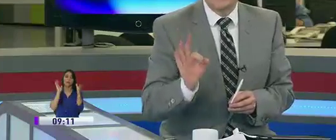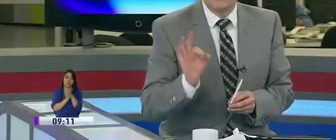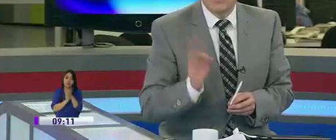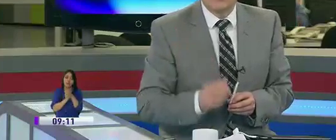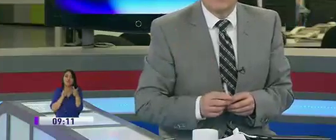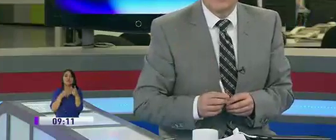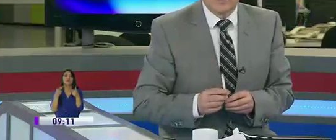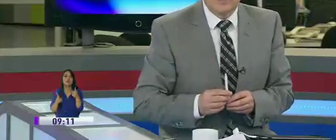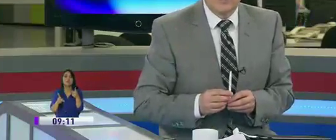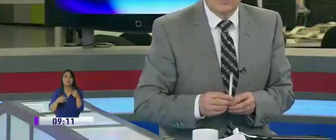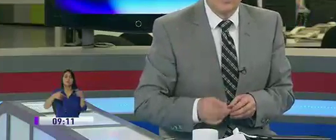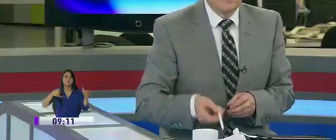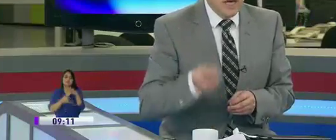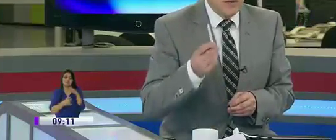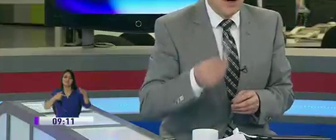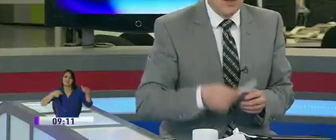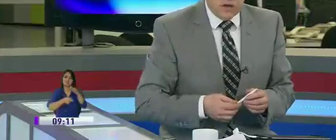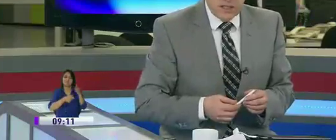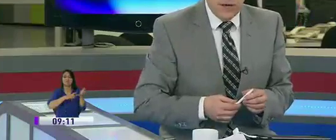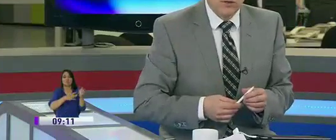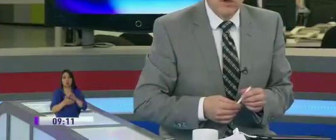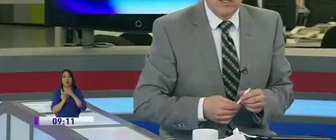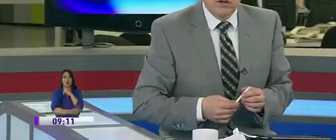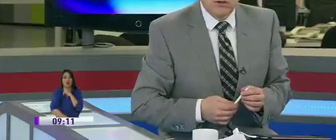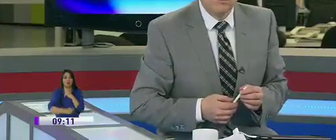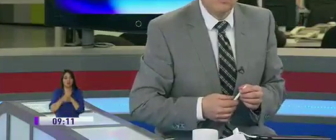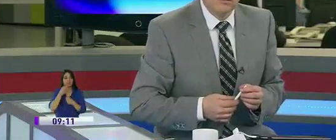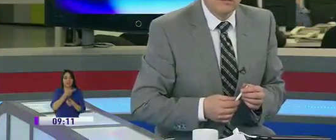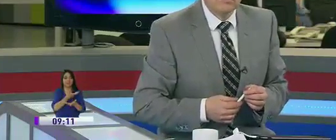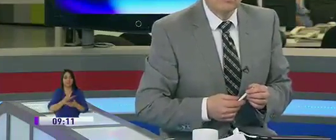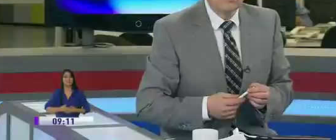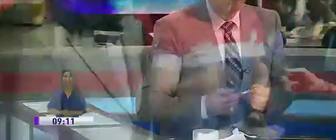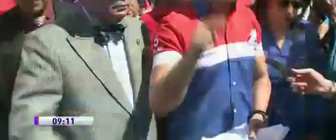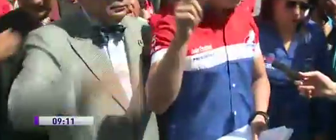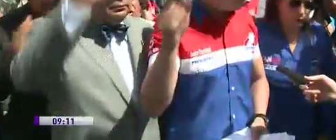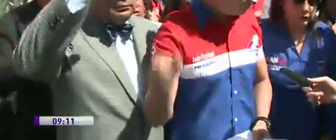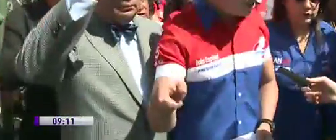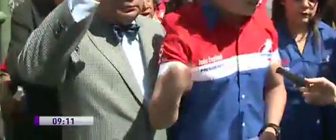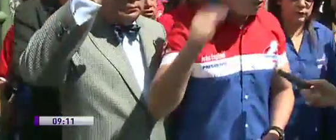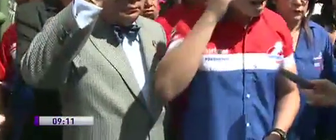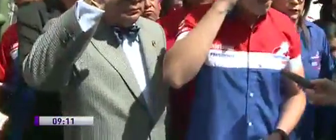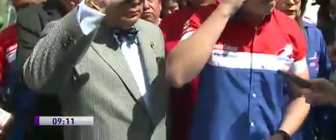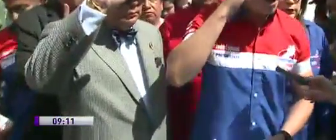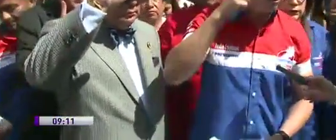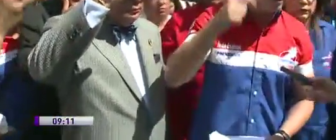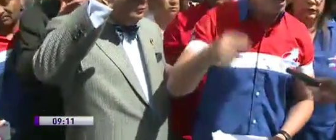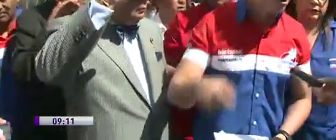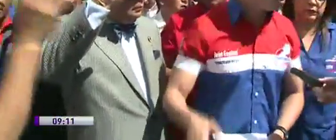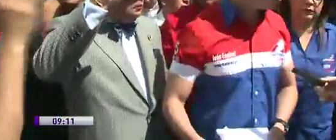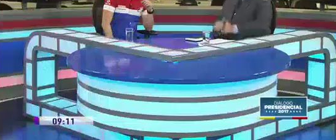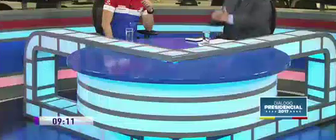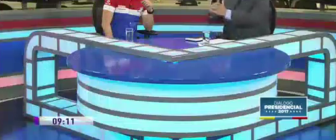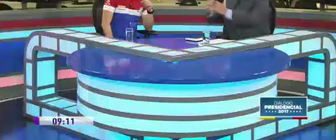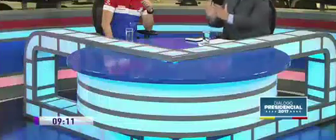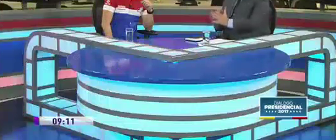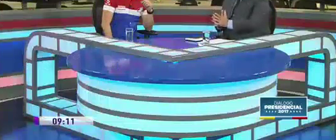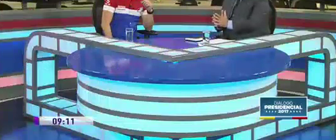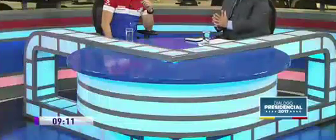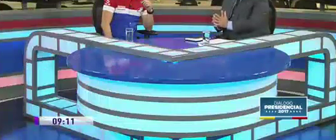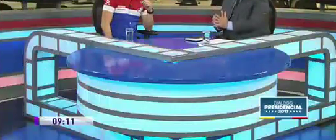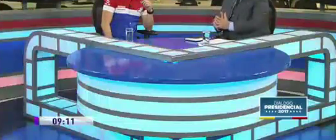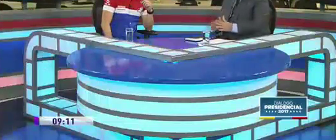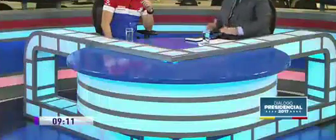de muerte para asesinos y violadores. Veamos lo que dijo. Iván Espinel, candidato por Compromiso Social, fue el segundo aspirante